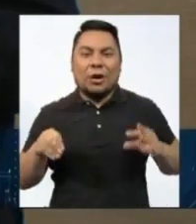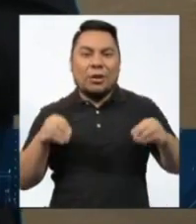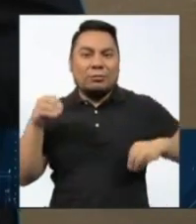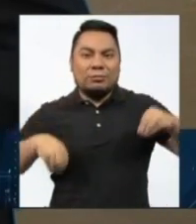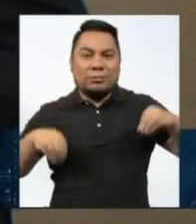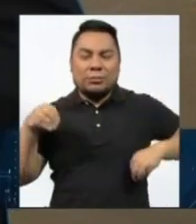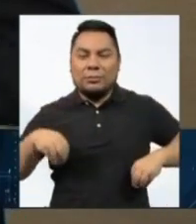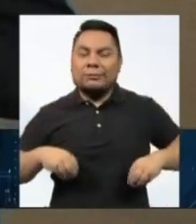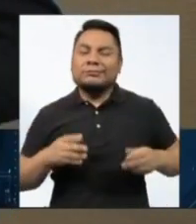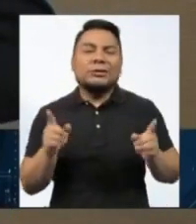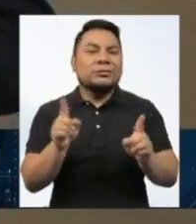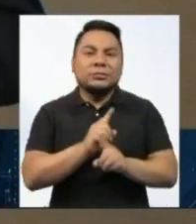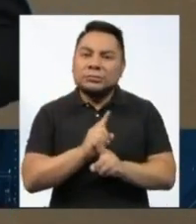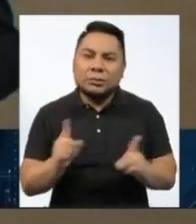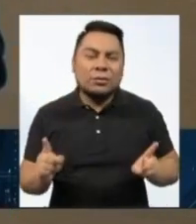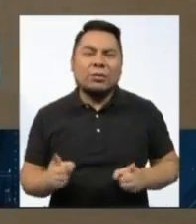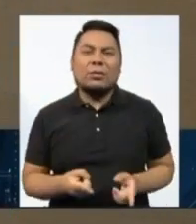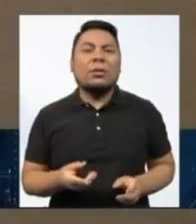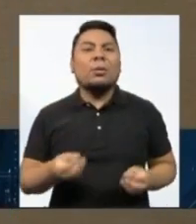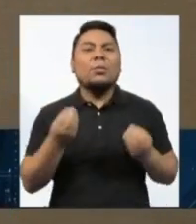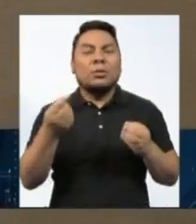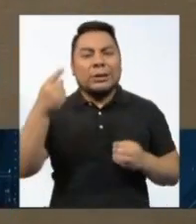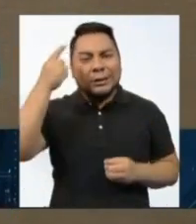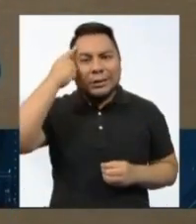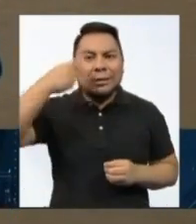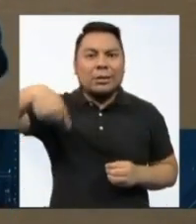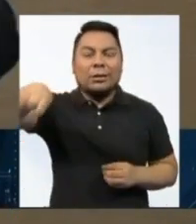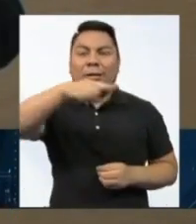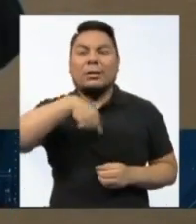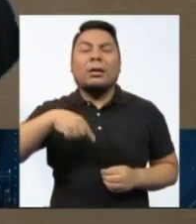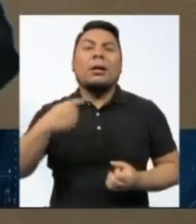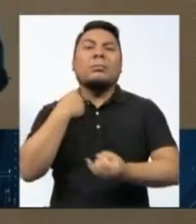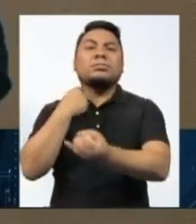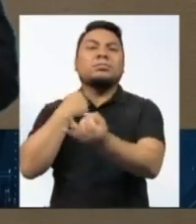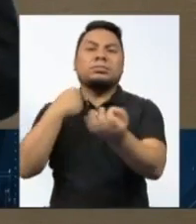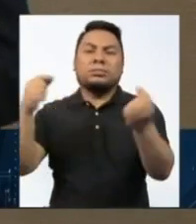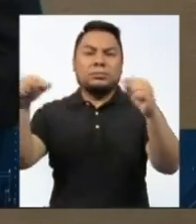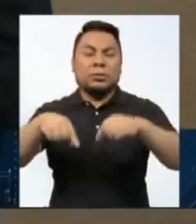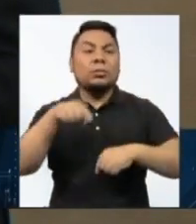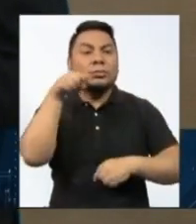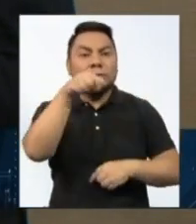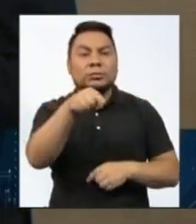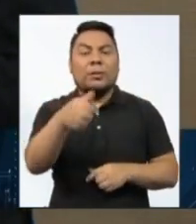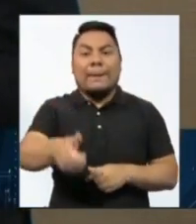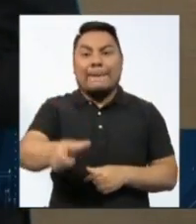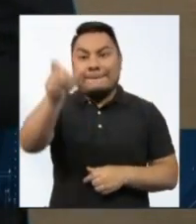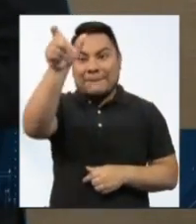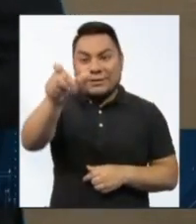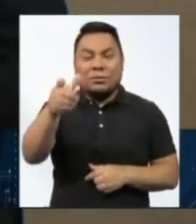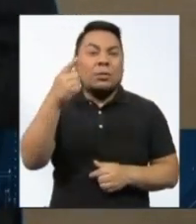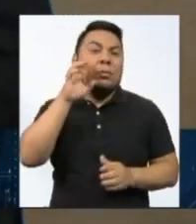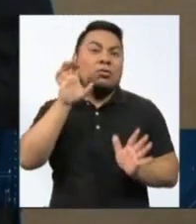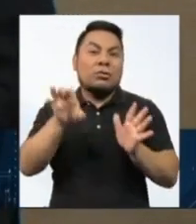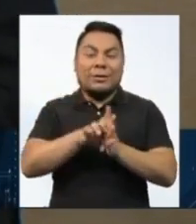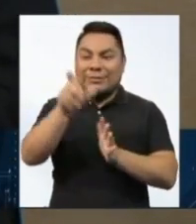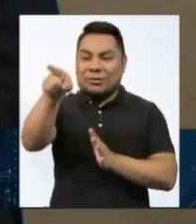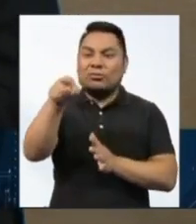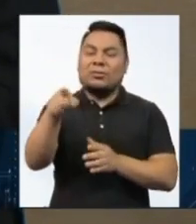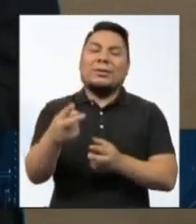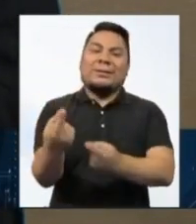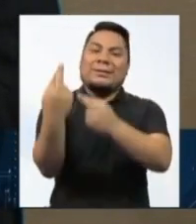beneficio de la población y la sociedad para el cual se le dio esa responsabilidad, o sea, no tiene